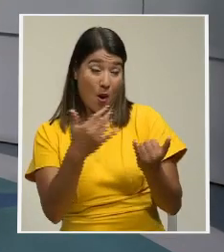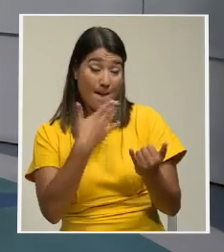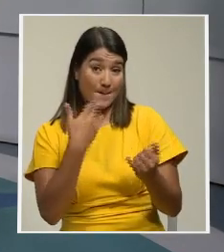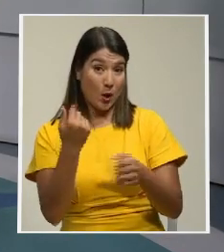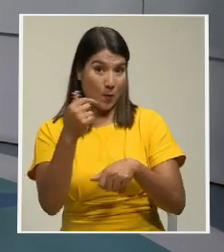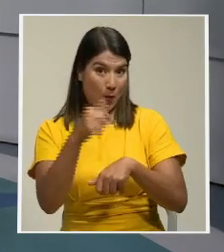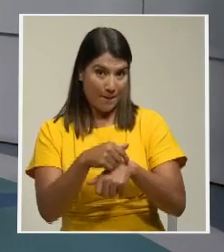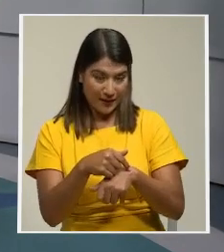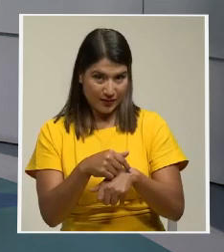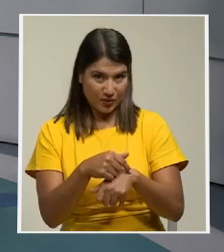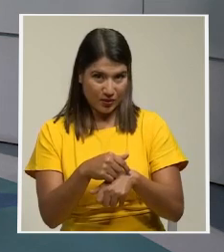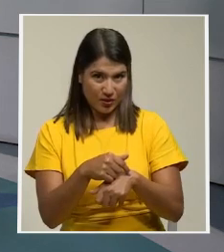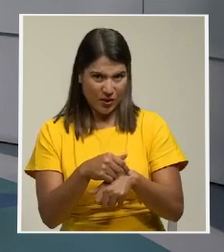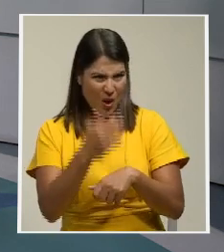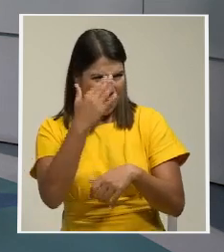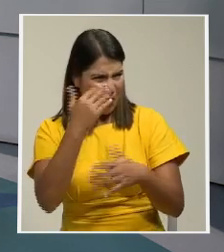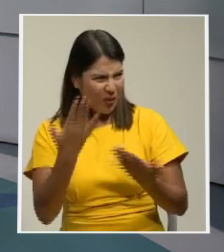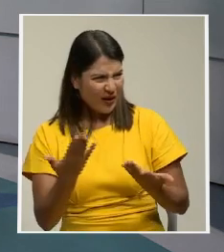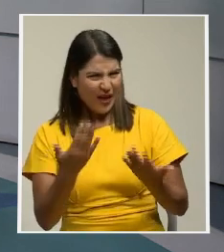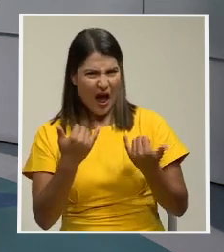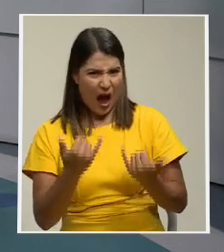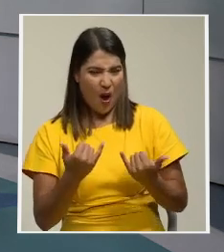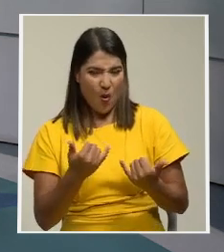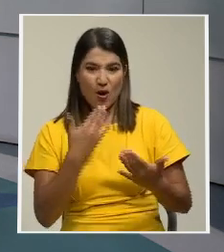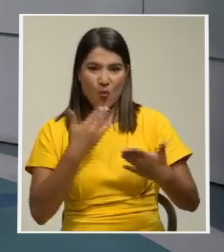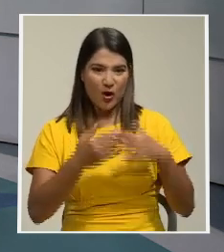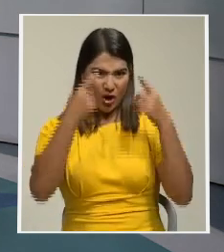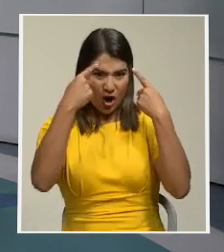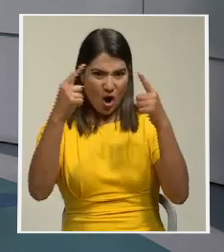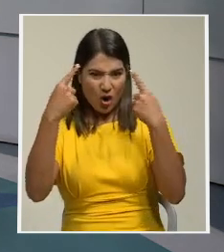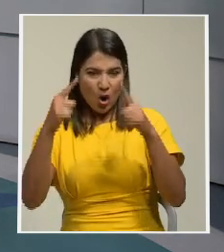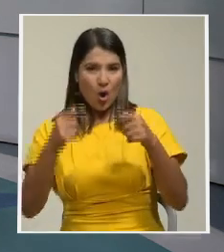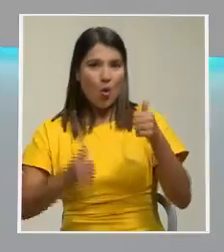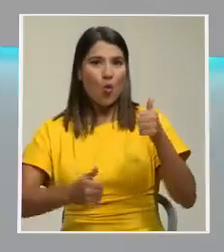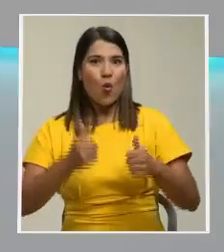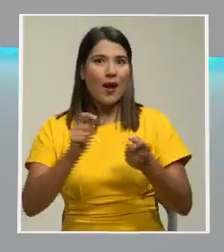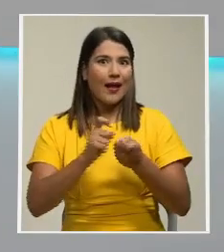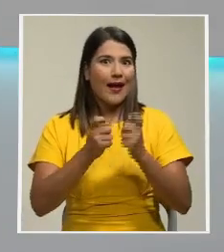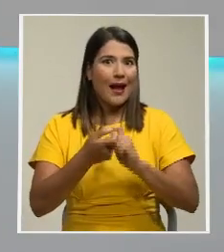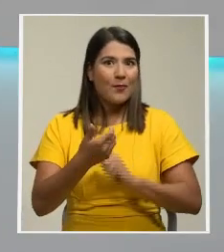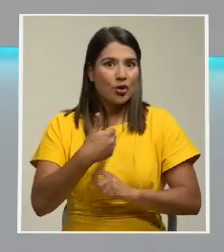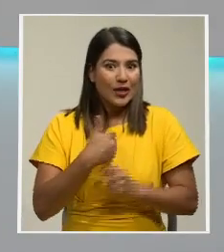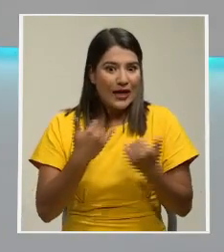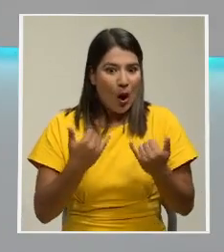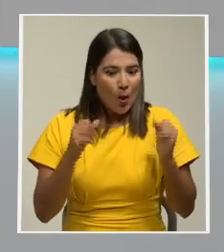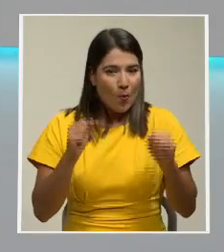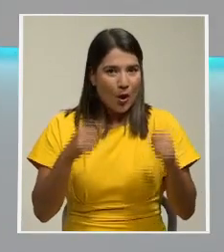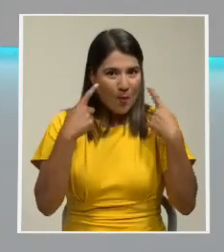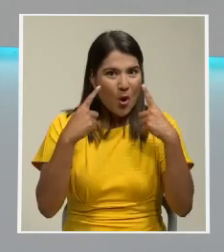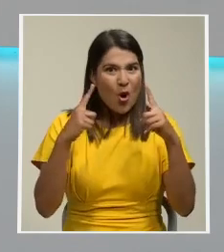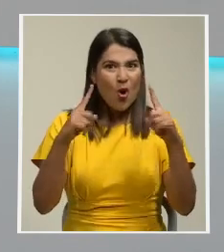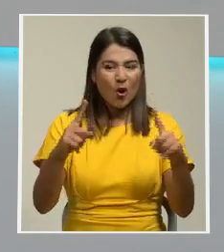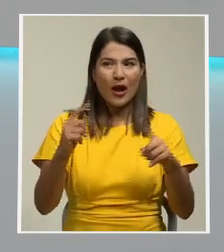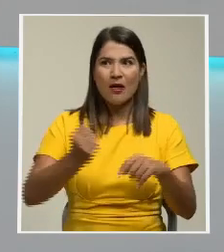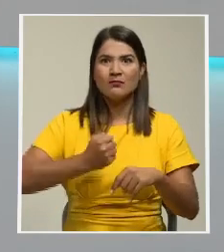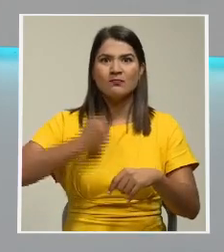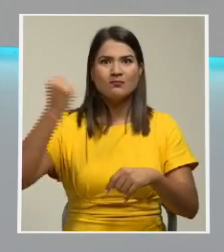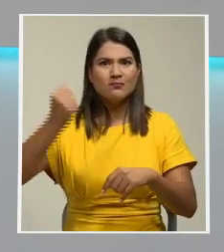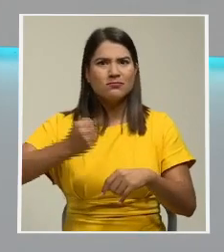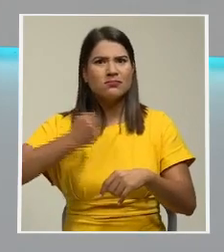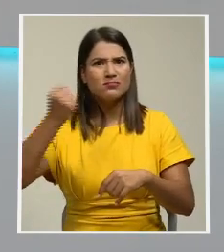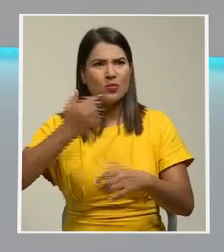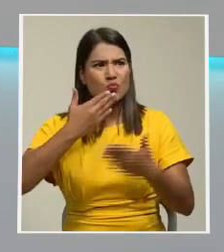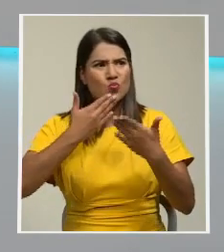etapas? ¿Por qué está generándose estos resultados ahorita? ¿Cuál fue el cambio que pudieron hacer que ahora están celebrando muchas